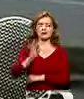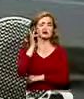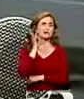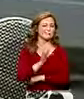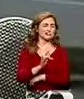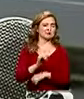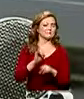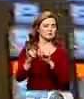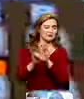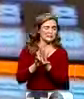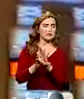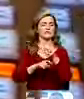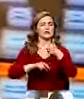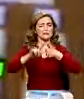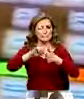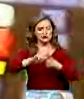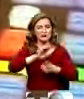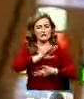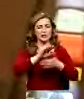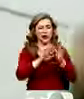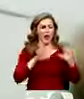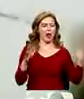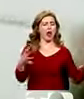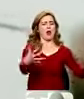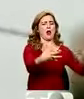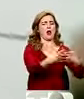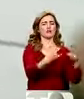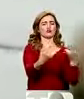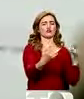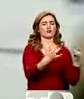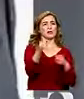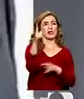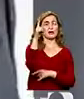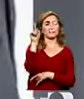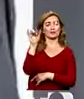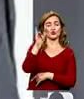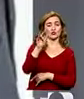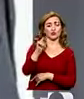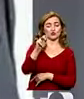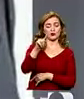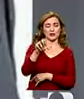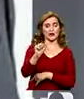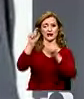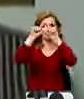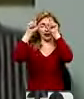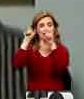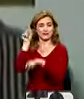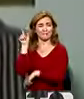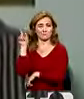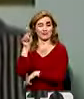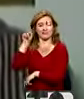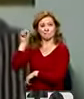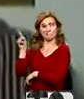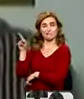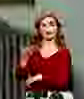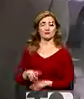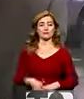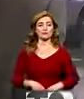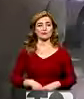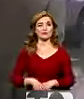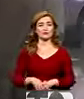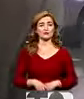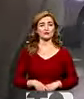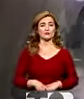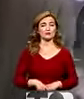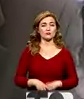entre ellas la concentración de frecuencias lideradas por jorge yunda y los empresarios ángel gonzález y lenin andrade cuando